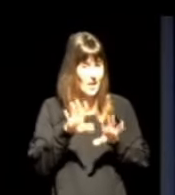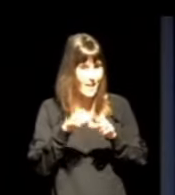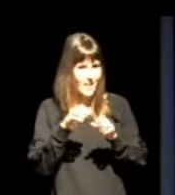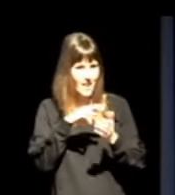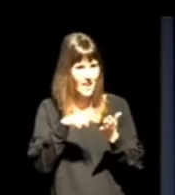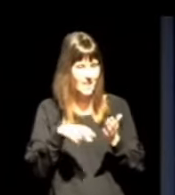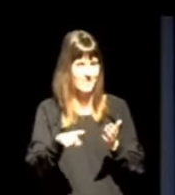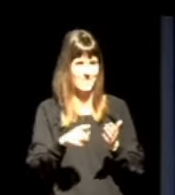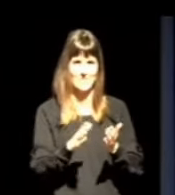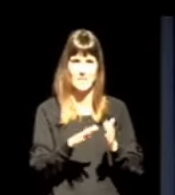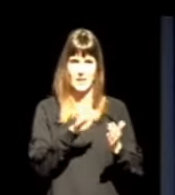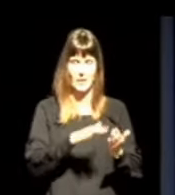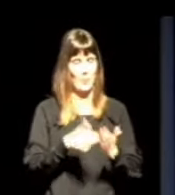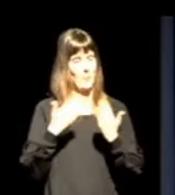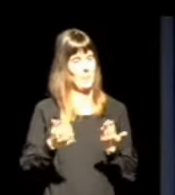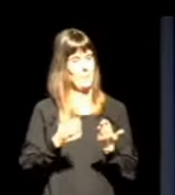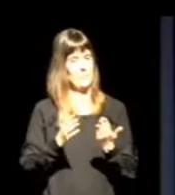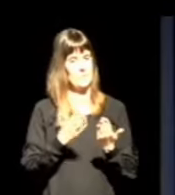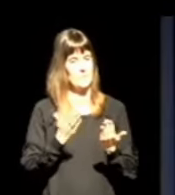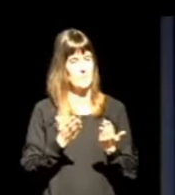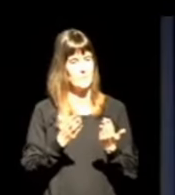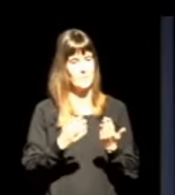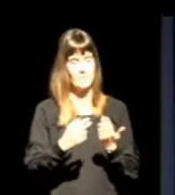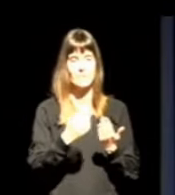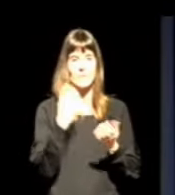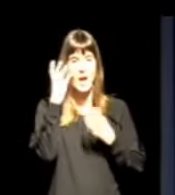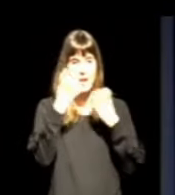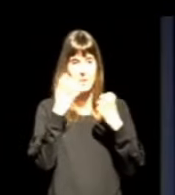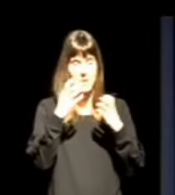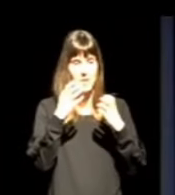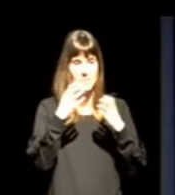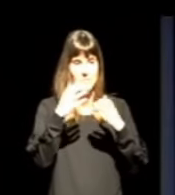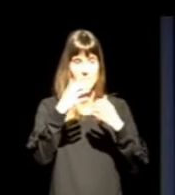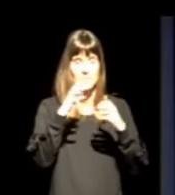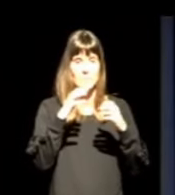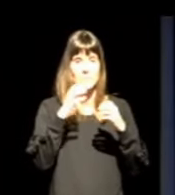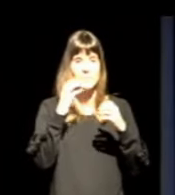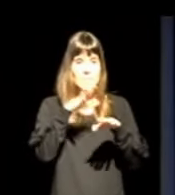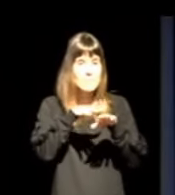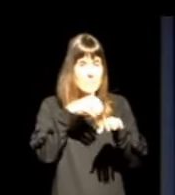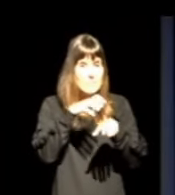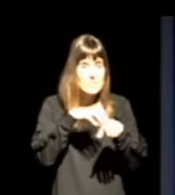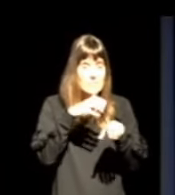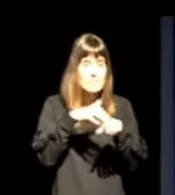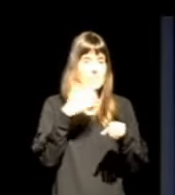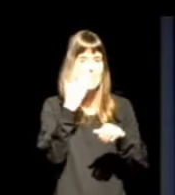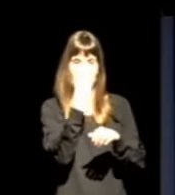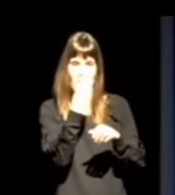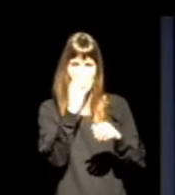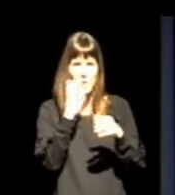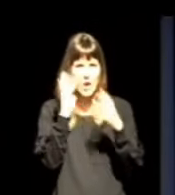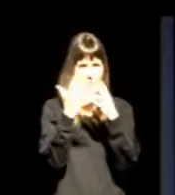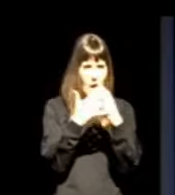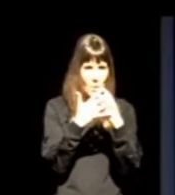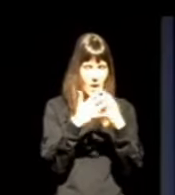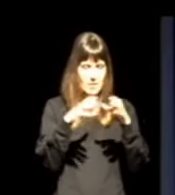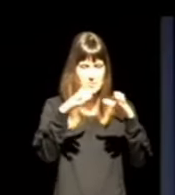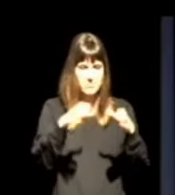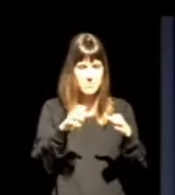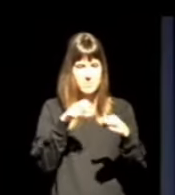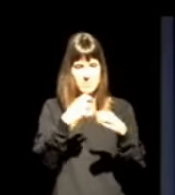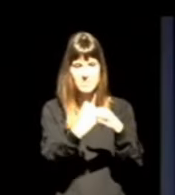cuento, se ponen enfrente de la jaula del perrito o del gatito y le leen el cuento. El perro